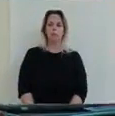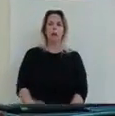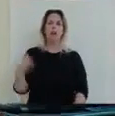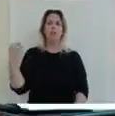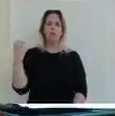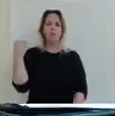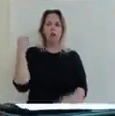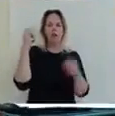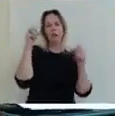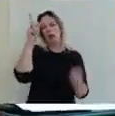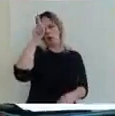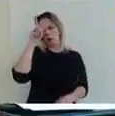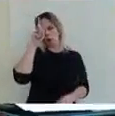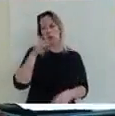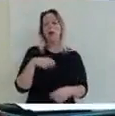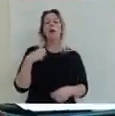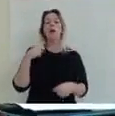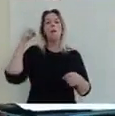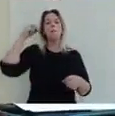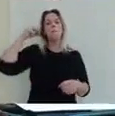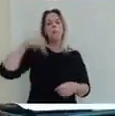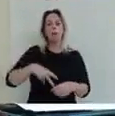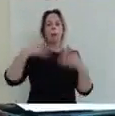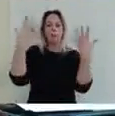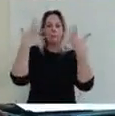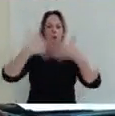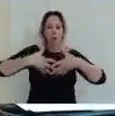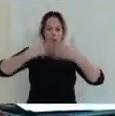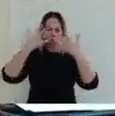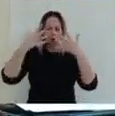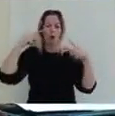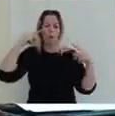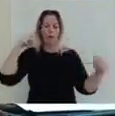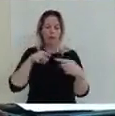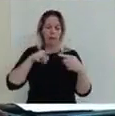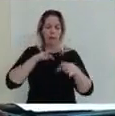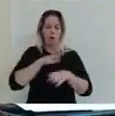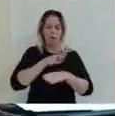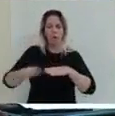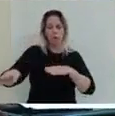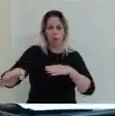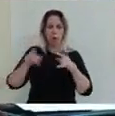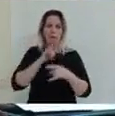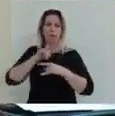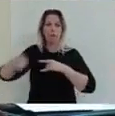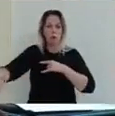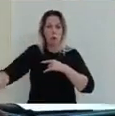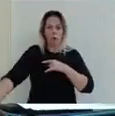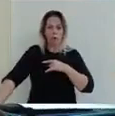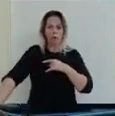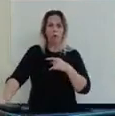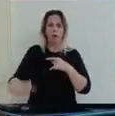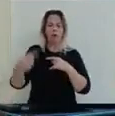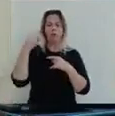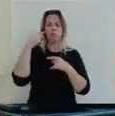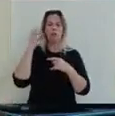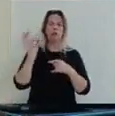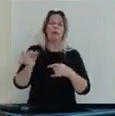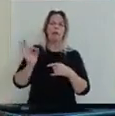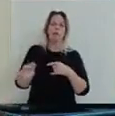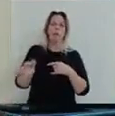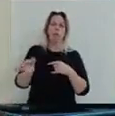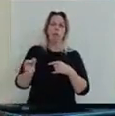y la importancia de la planificación. Porque si tenemos planificado de qué manera se van a gastar estos recursos, es